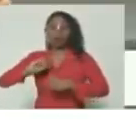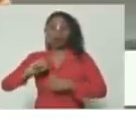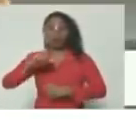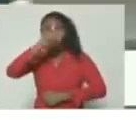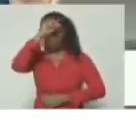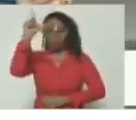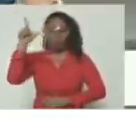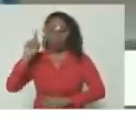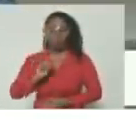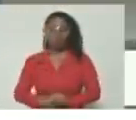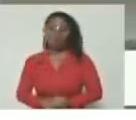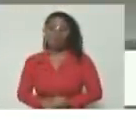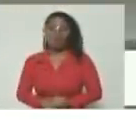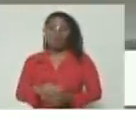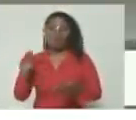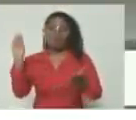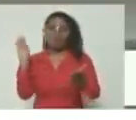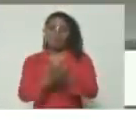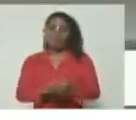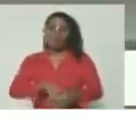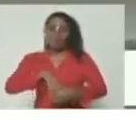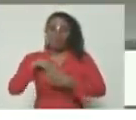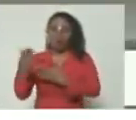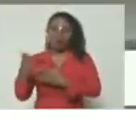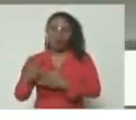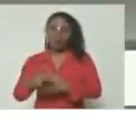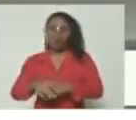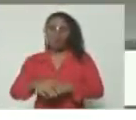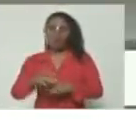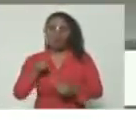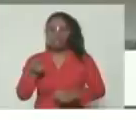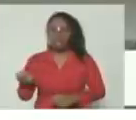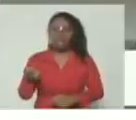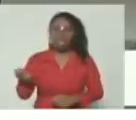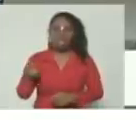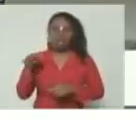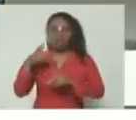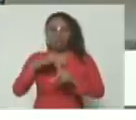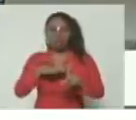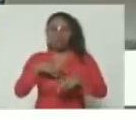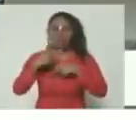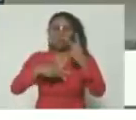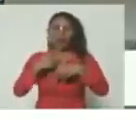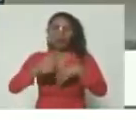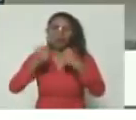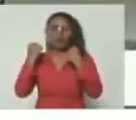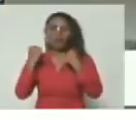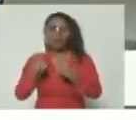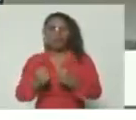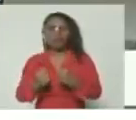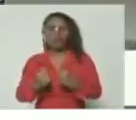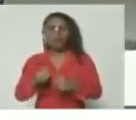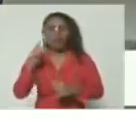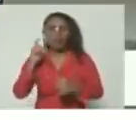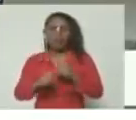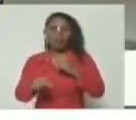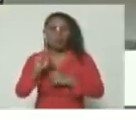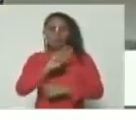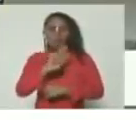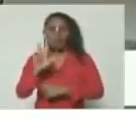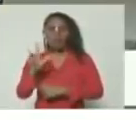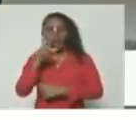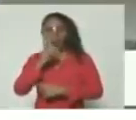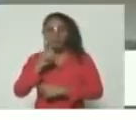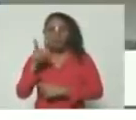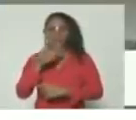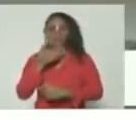dejarse imponer por ellos, con chantaje y amenaza, sus políticas extremistas, los últimos 2, 3 años, ¿ustedes están